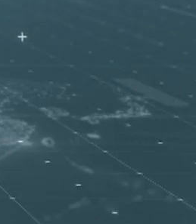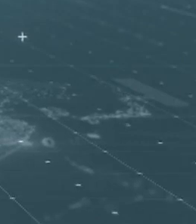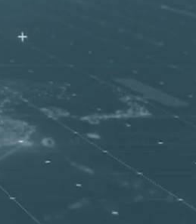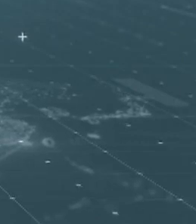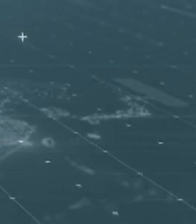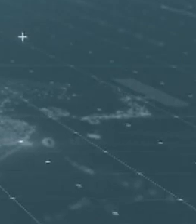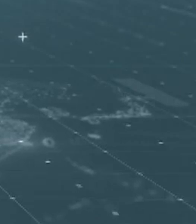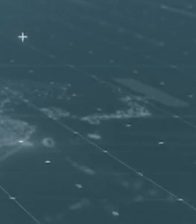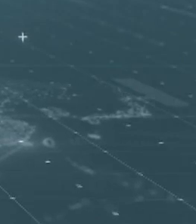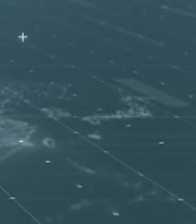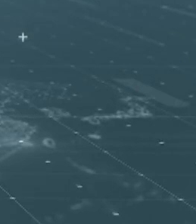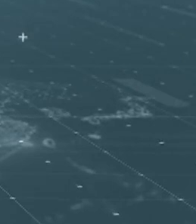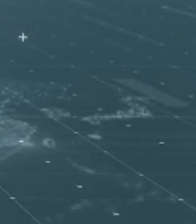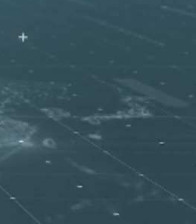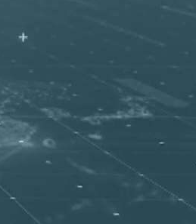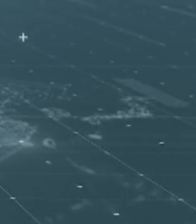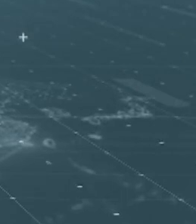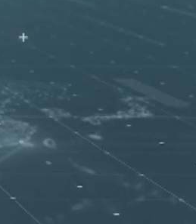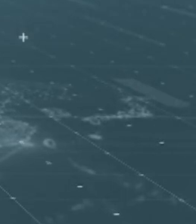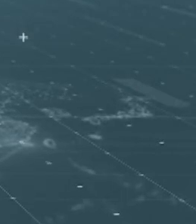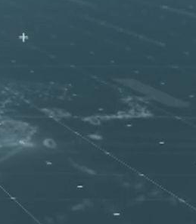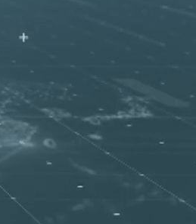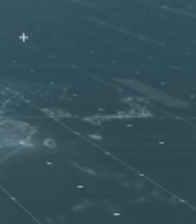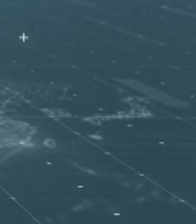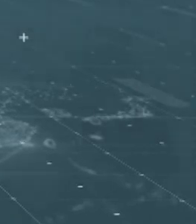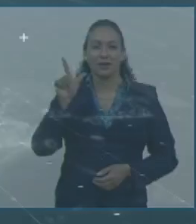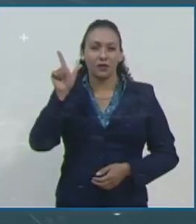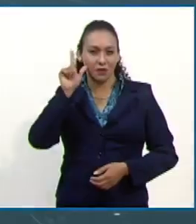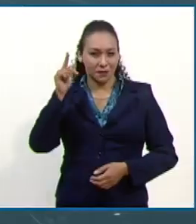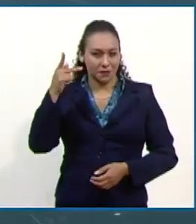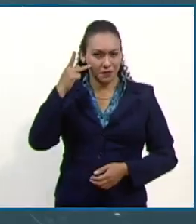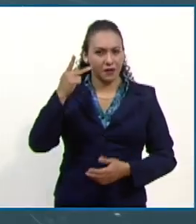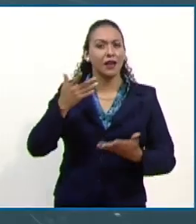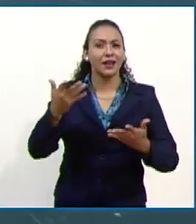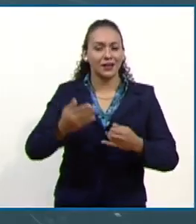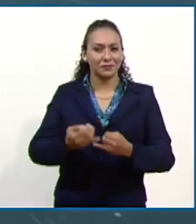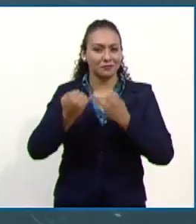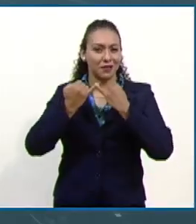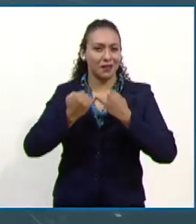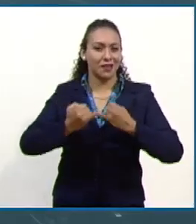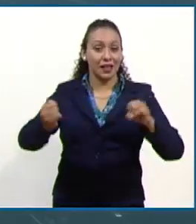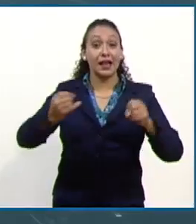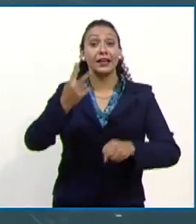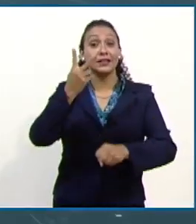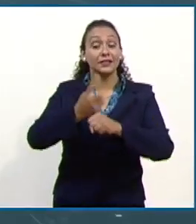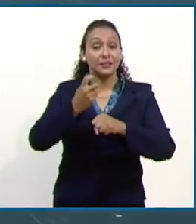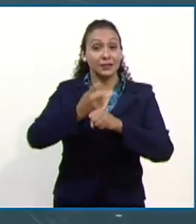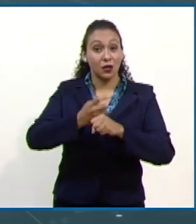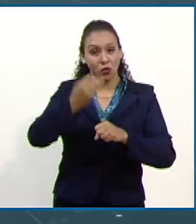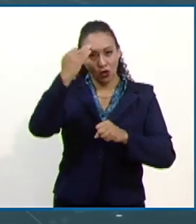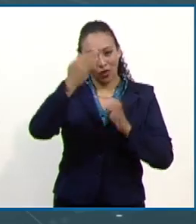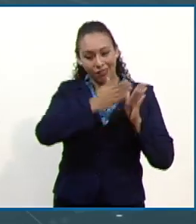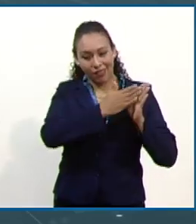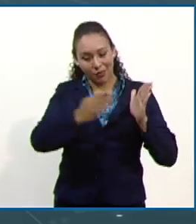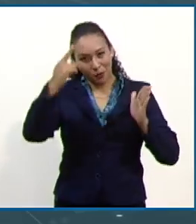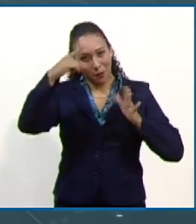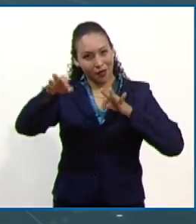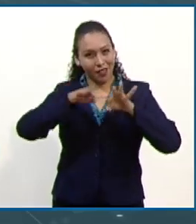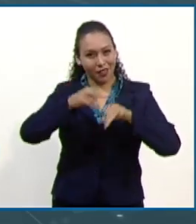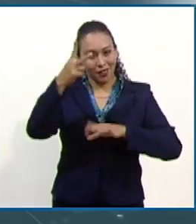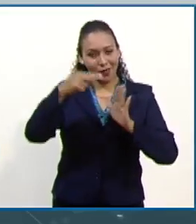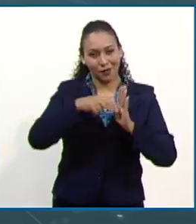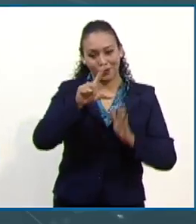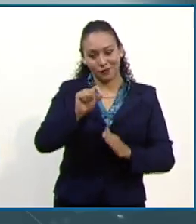La ministra presidenta Norma Lucía Piña Hernández inauguró el segundo periodo de sesiones del año judicial